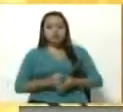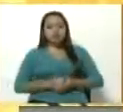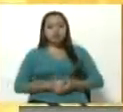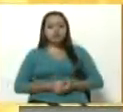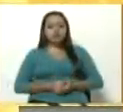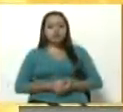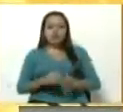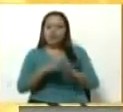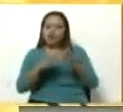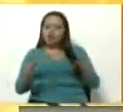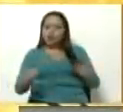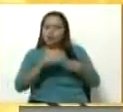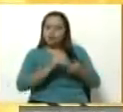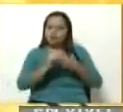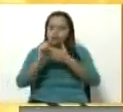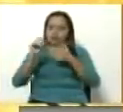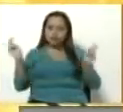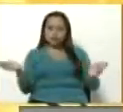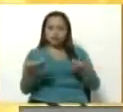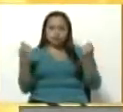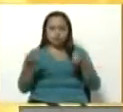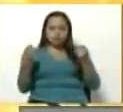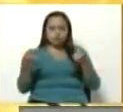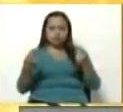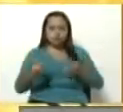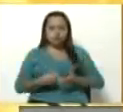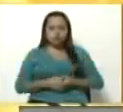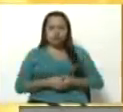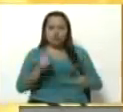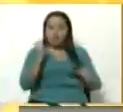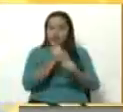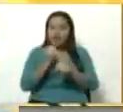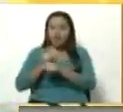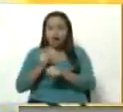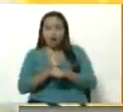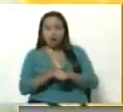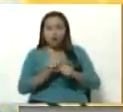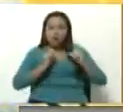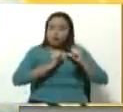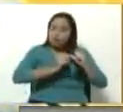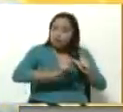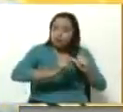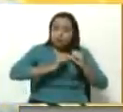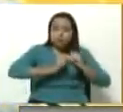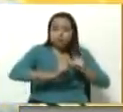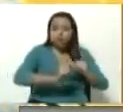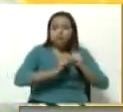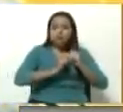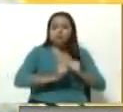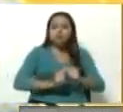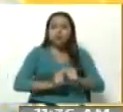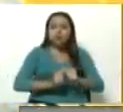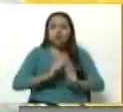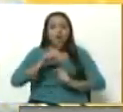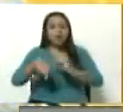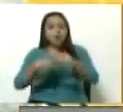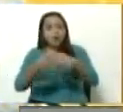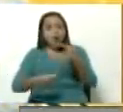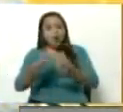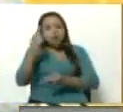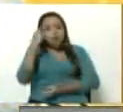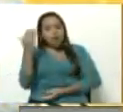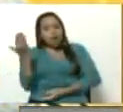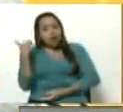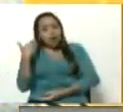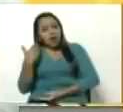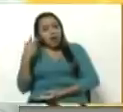a todo nuestro comando de campaña, que trabajó arduamente a lo largo de todos estos días y que